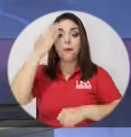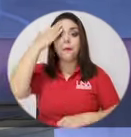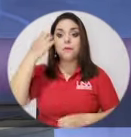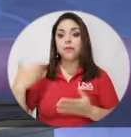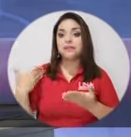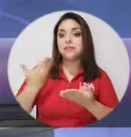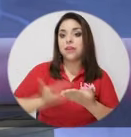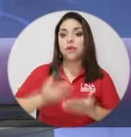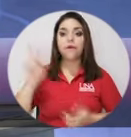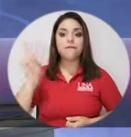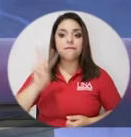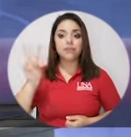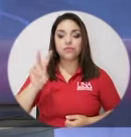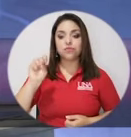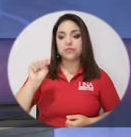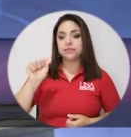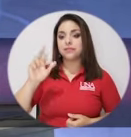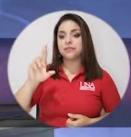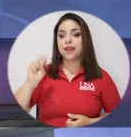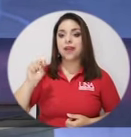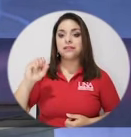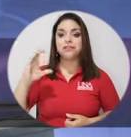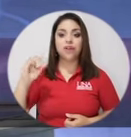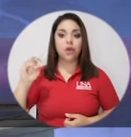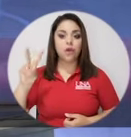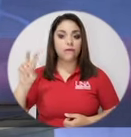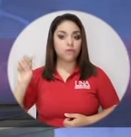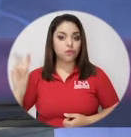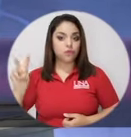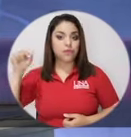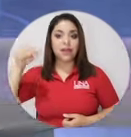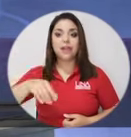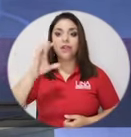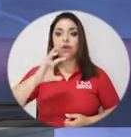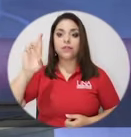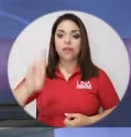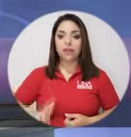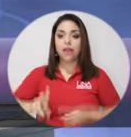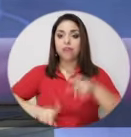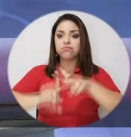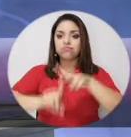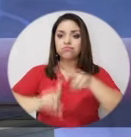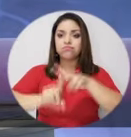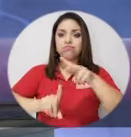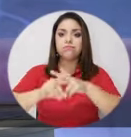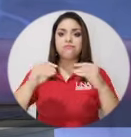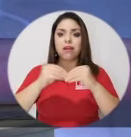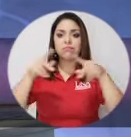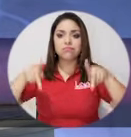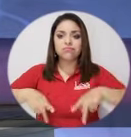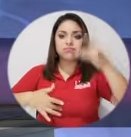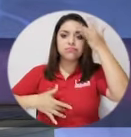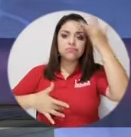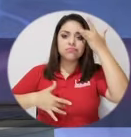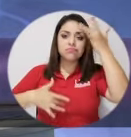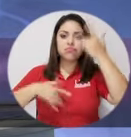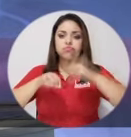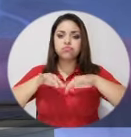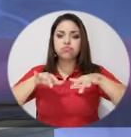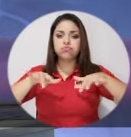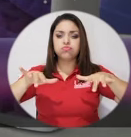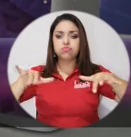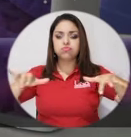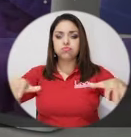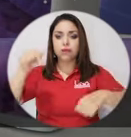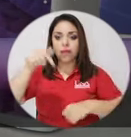virus SARS-CoV-2 a Costa Rica y empezar a aparecer los casos de la enfermedad del COVID-19